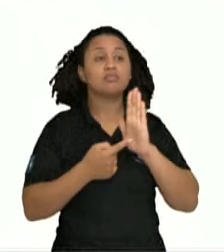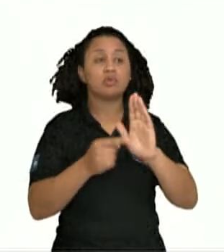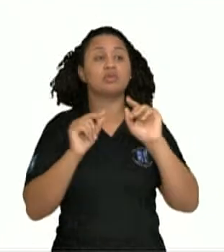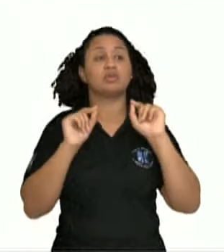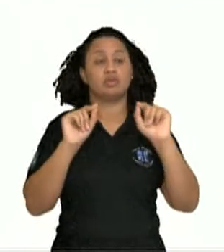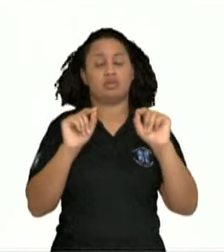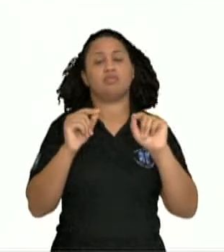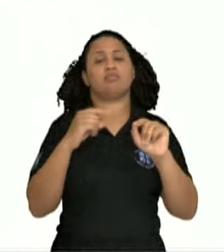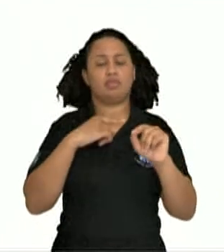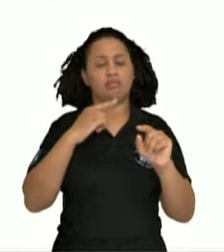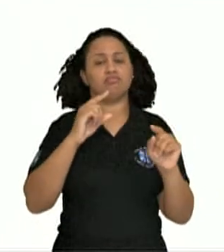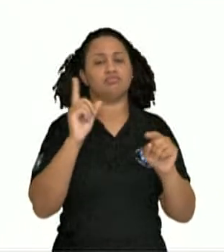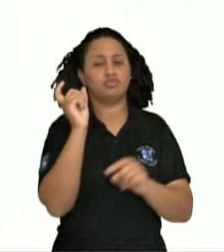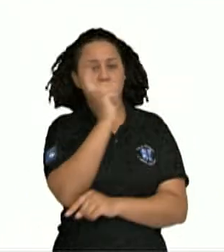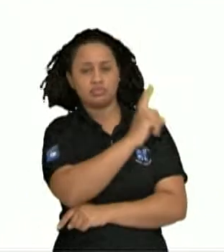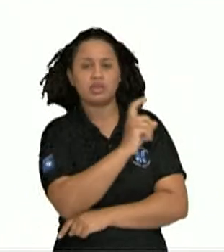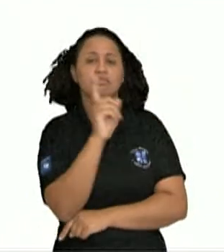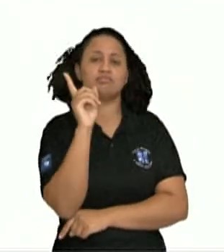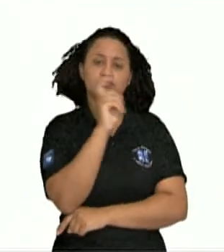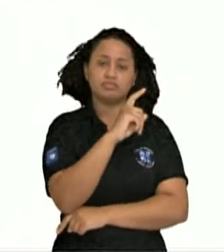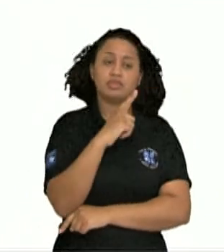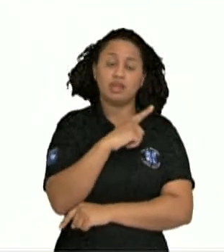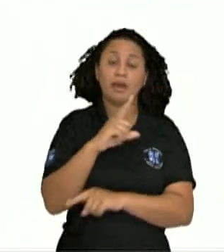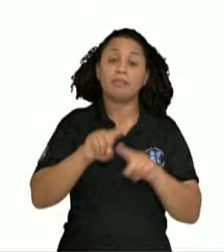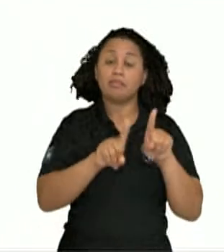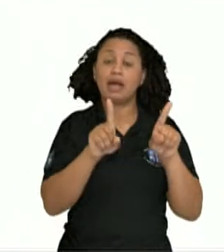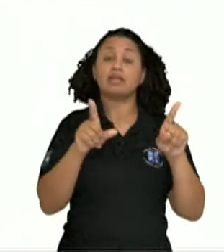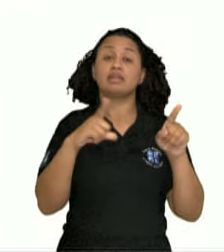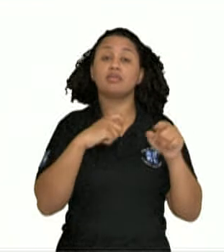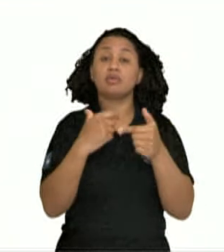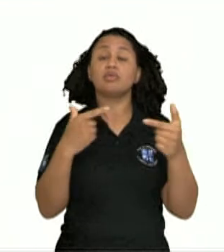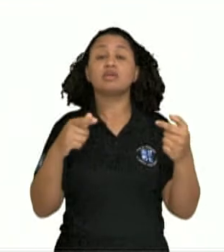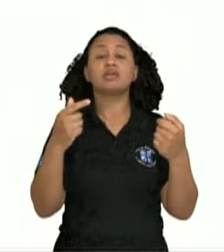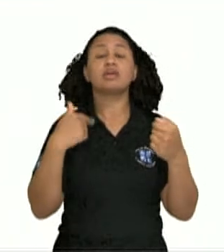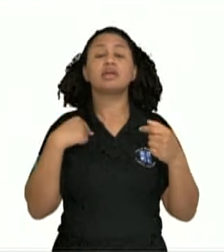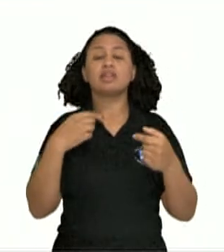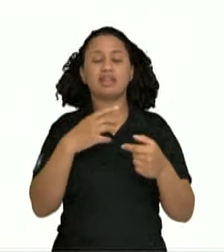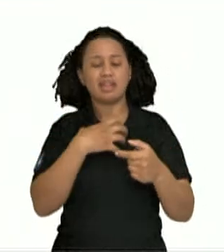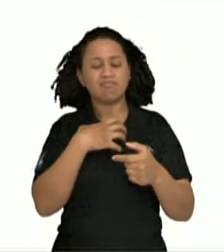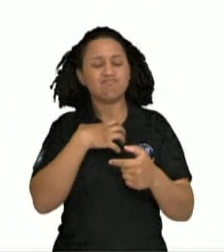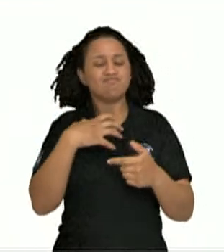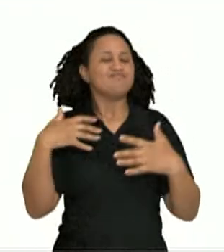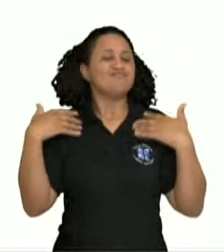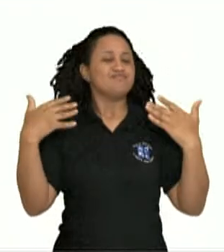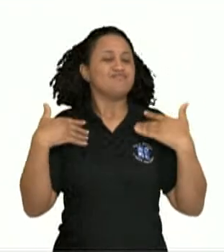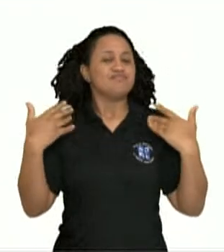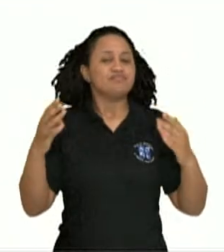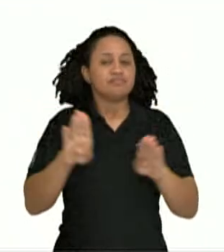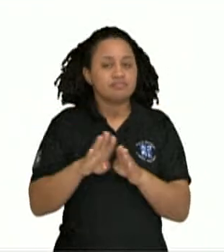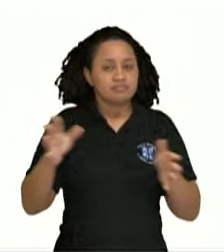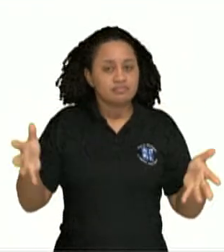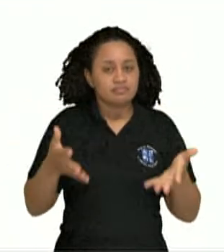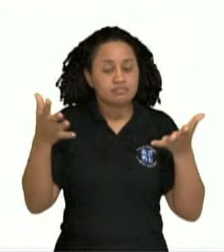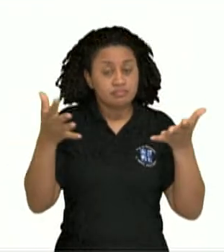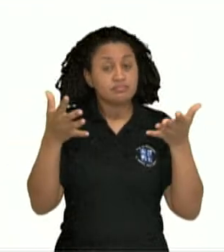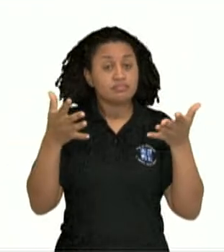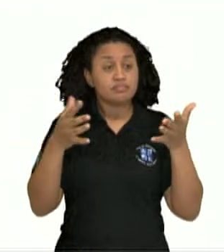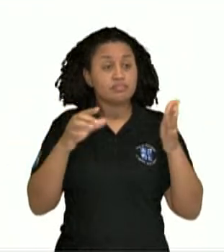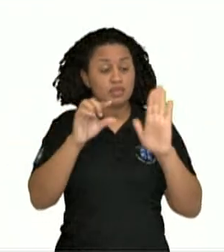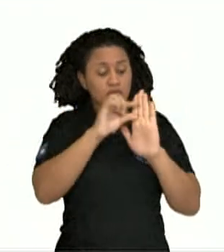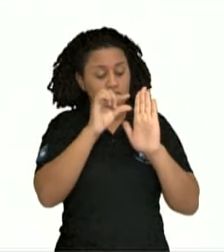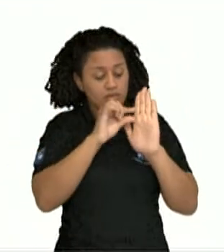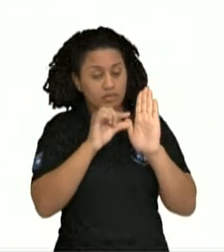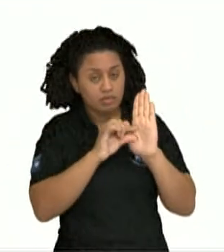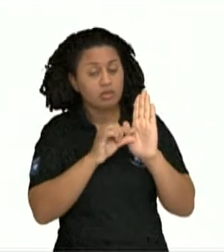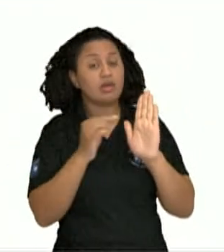com adversidades, há algo que é uma fuente de alegria e motivação. Lee estes versos